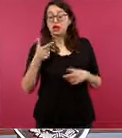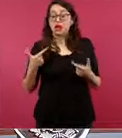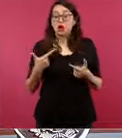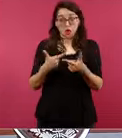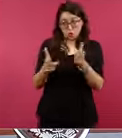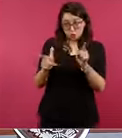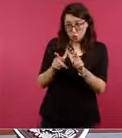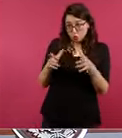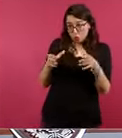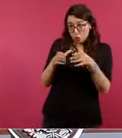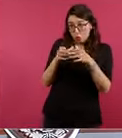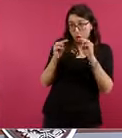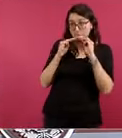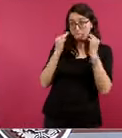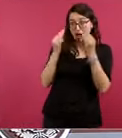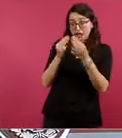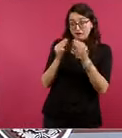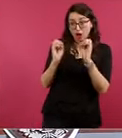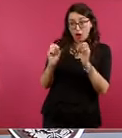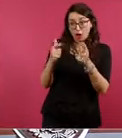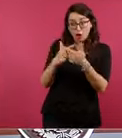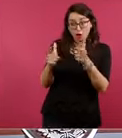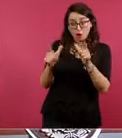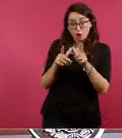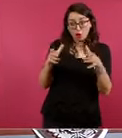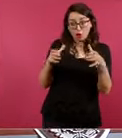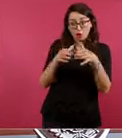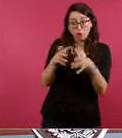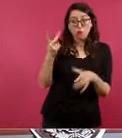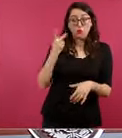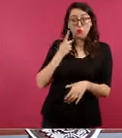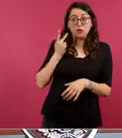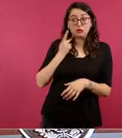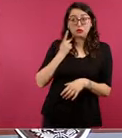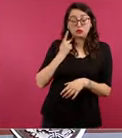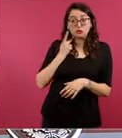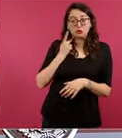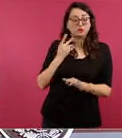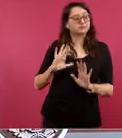pero como que el gobernador